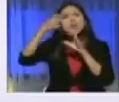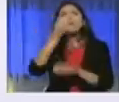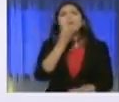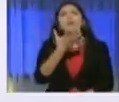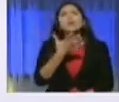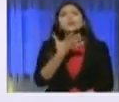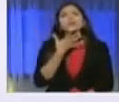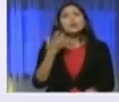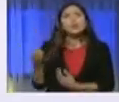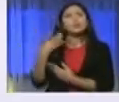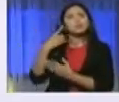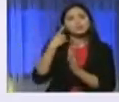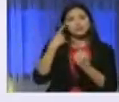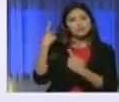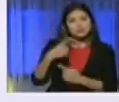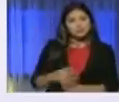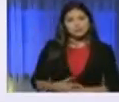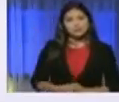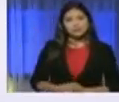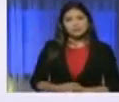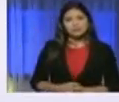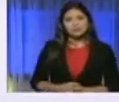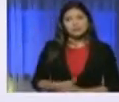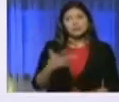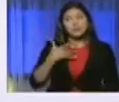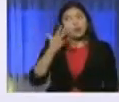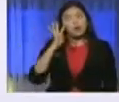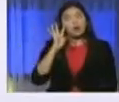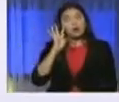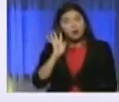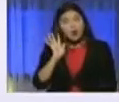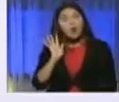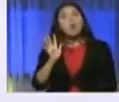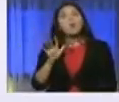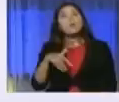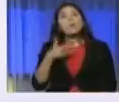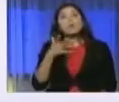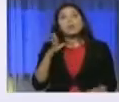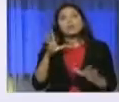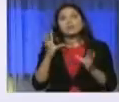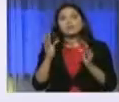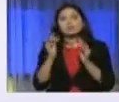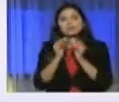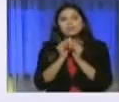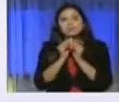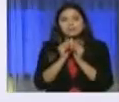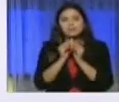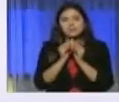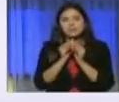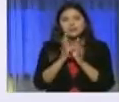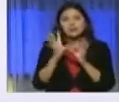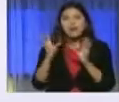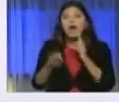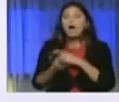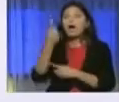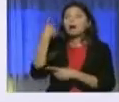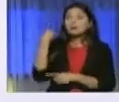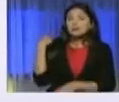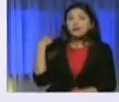¿Ah? Que yo creo que con ese tema podemos ir redondeando. Yo lancé ayer desde el